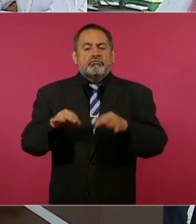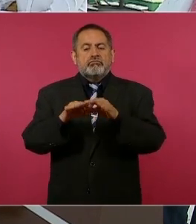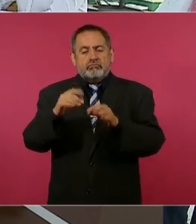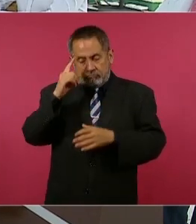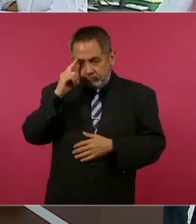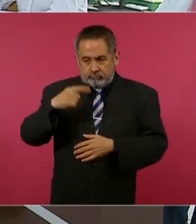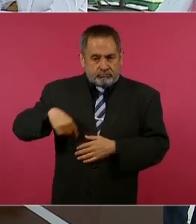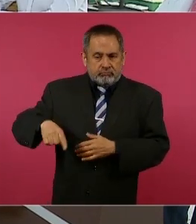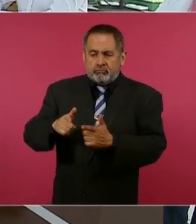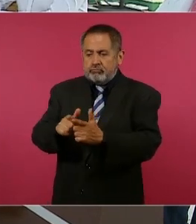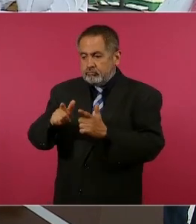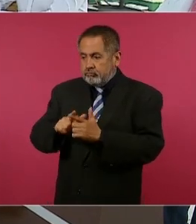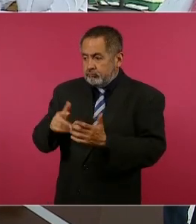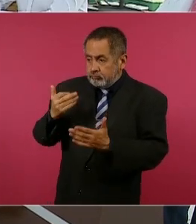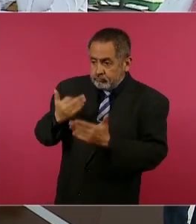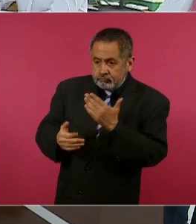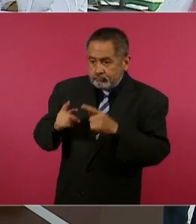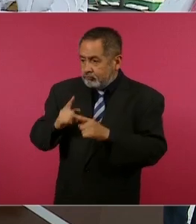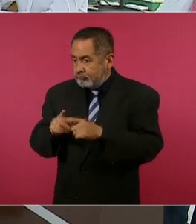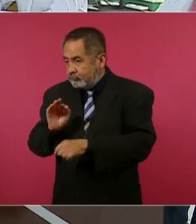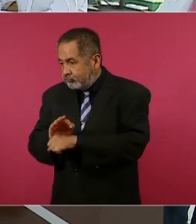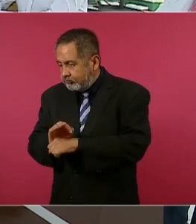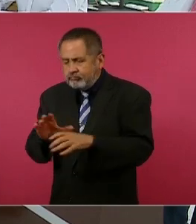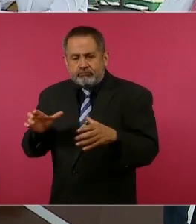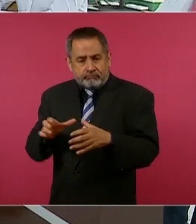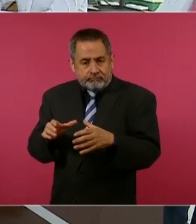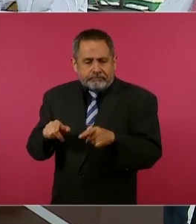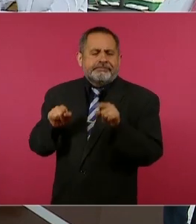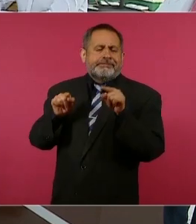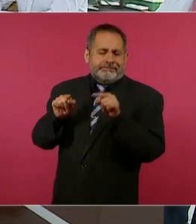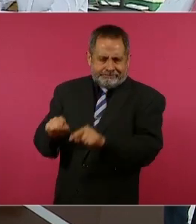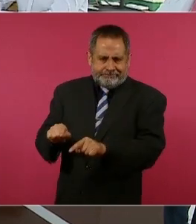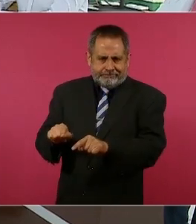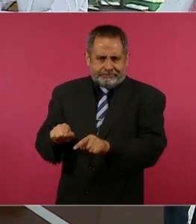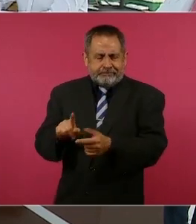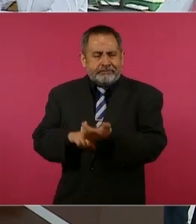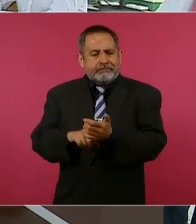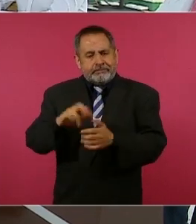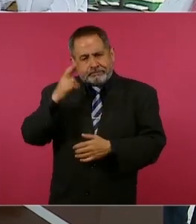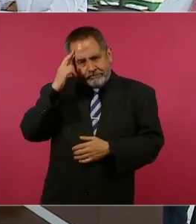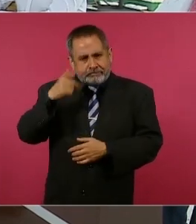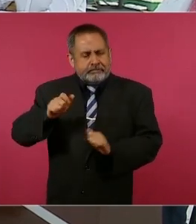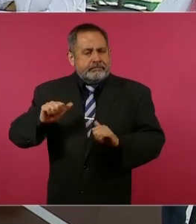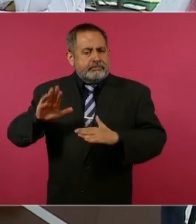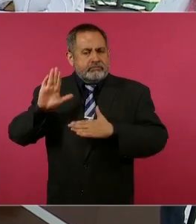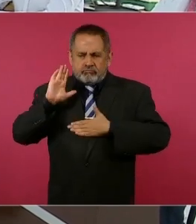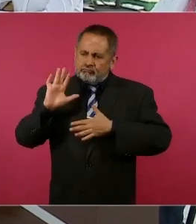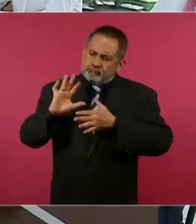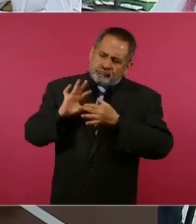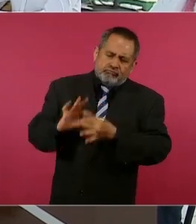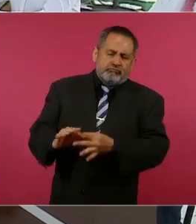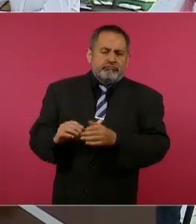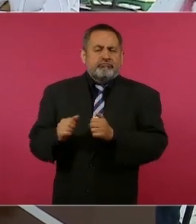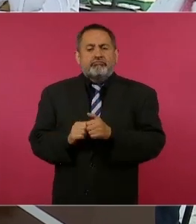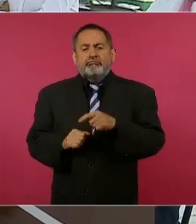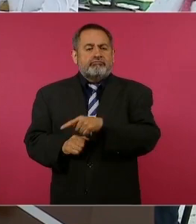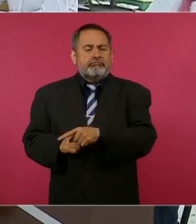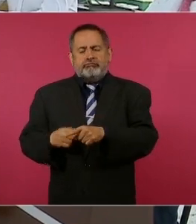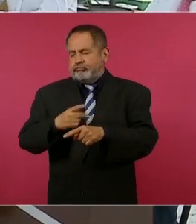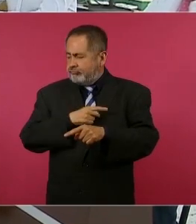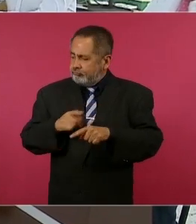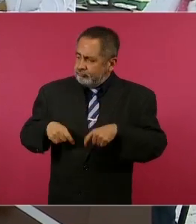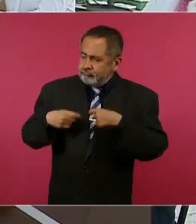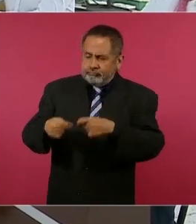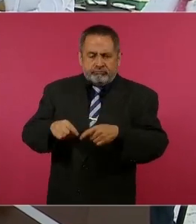para nuestros grupos vulnerables, pues no olvidamos que el compromiso que hacemos con la gente se debe